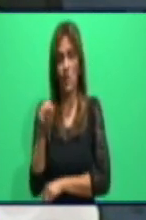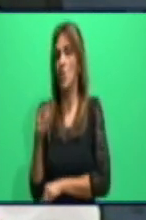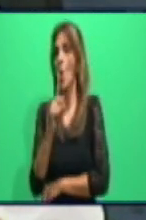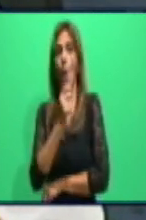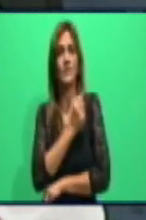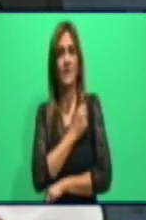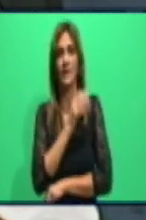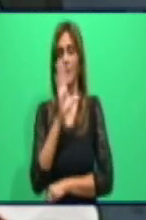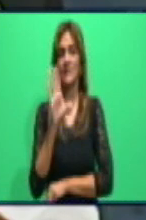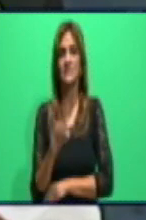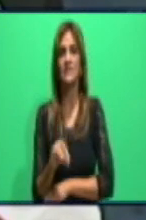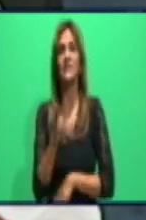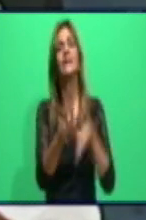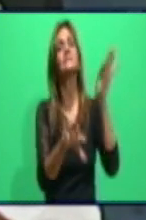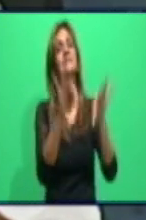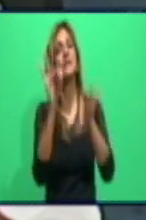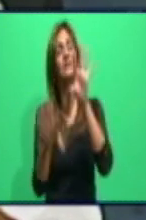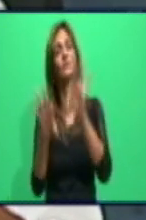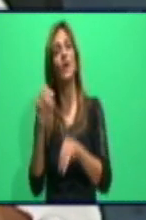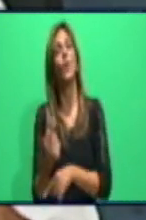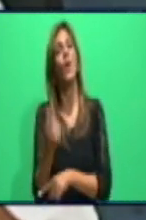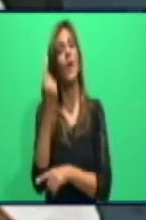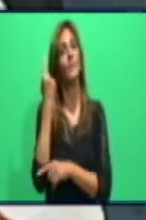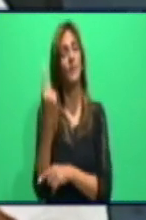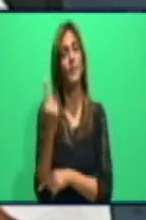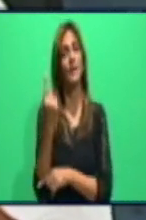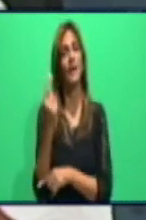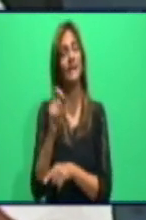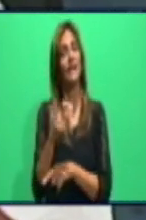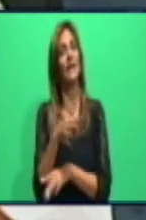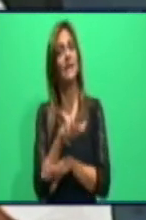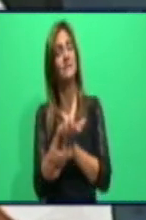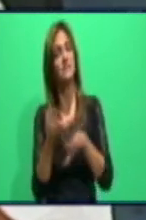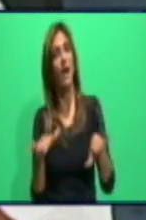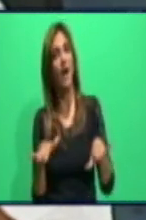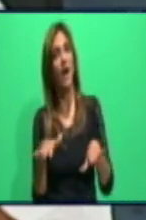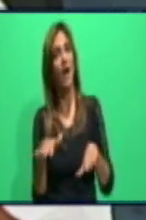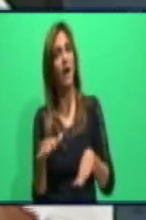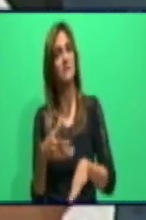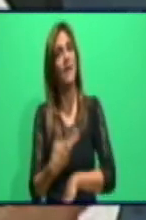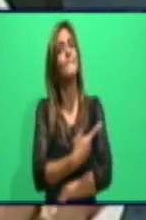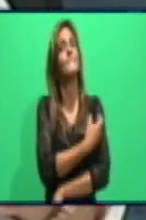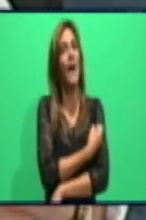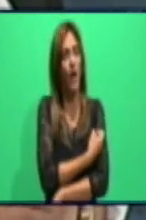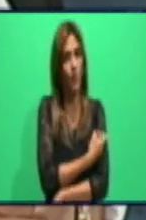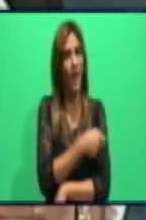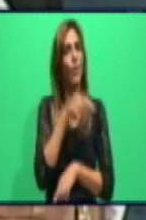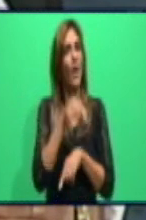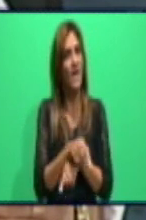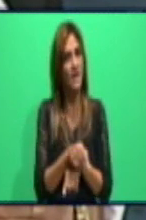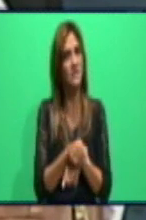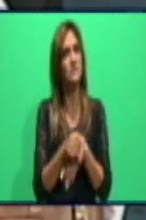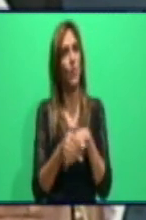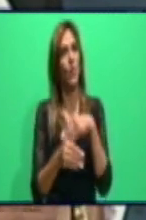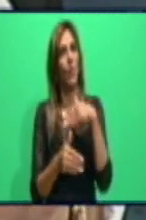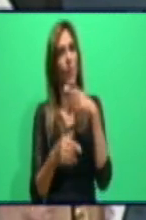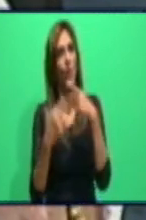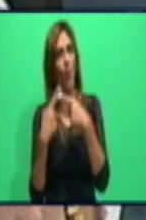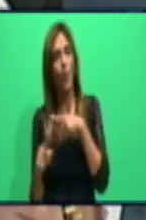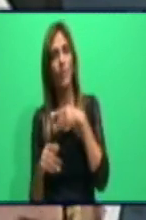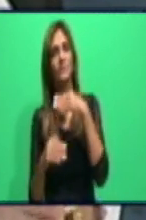seleccionados en la primera consulta que sean ya vacunados y esto lleva a otra otra consulta